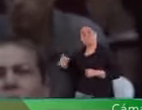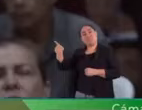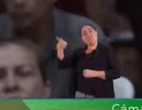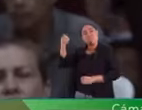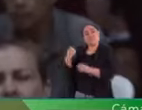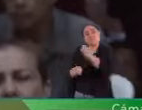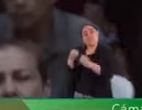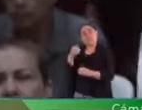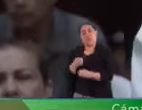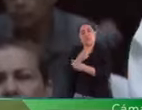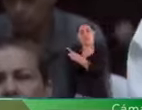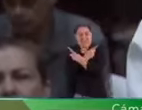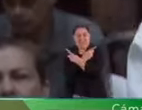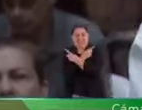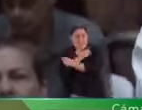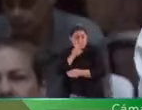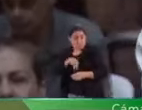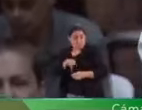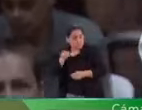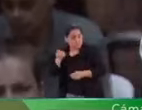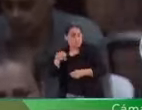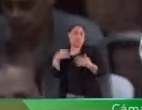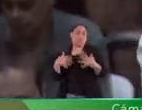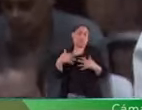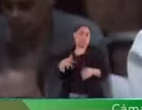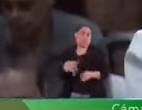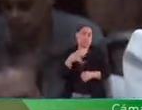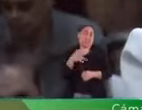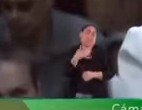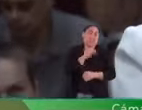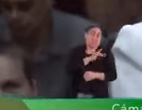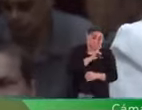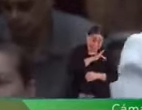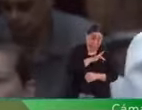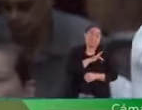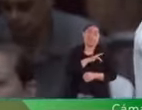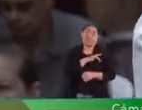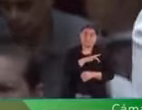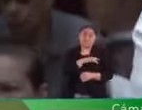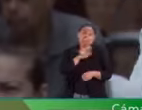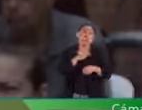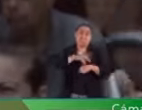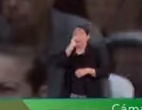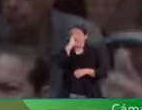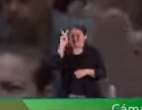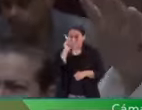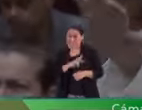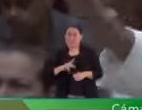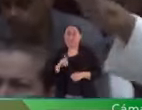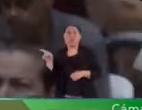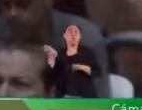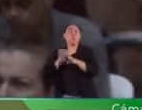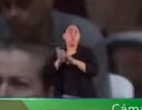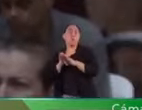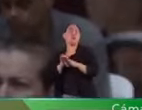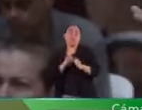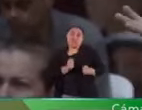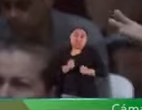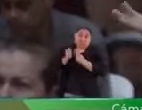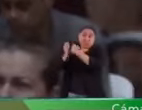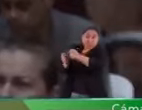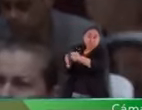que deberíamos tenerle realmente terror, porque eso es lo que va a ocasionar. les quita, les da todas las